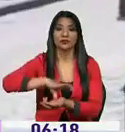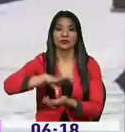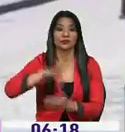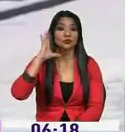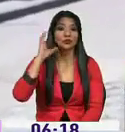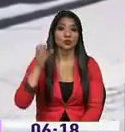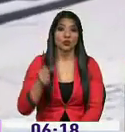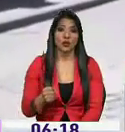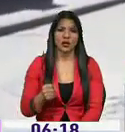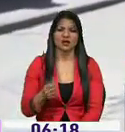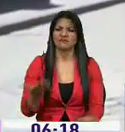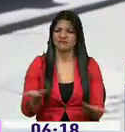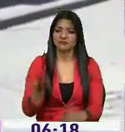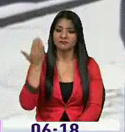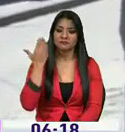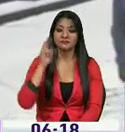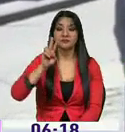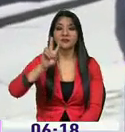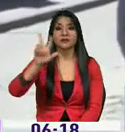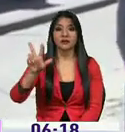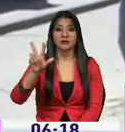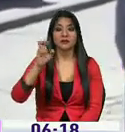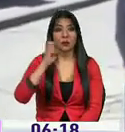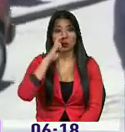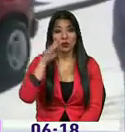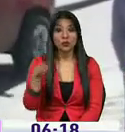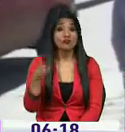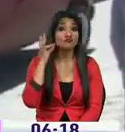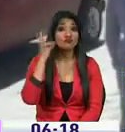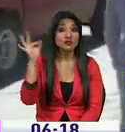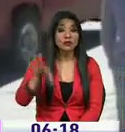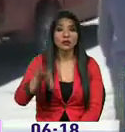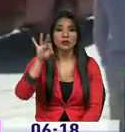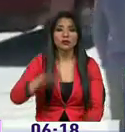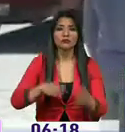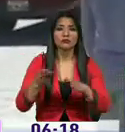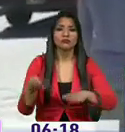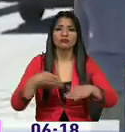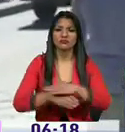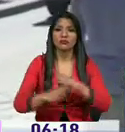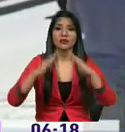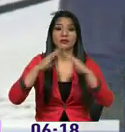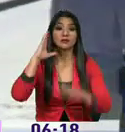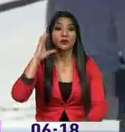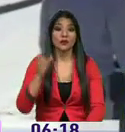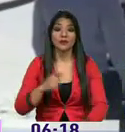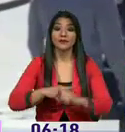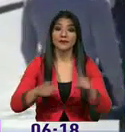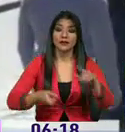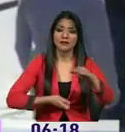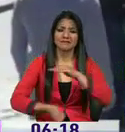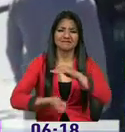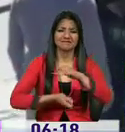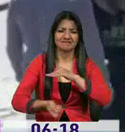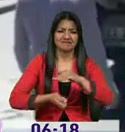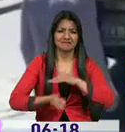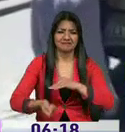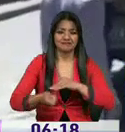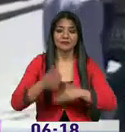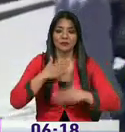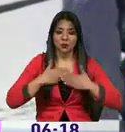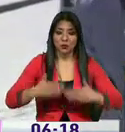El pasado 23 de junio, el cuerpo sin vida de una mujer fue encontrado dentro de su vivienda en Cuenca con varios cortes con arma blanca en su